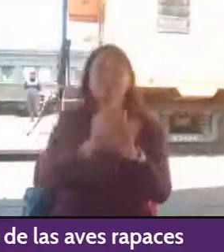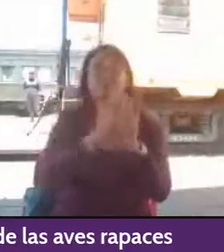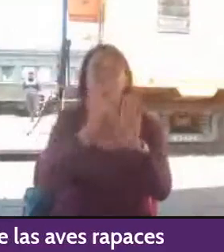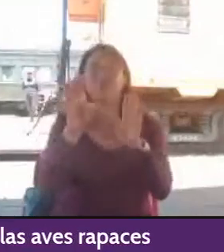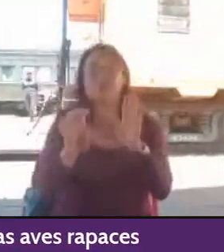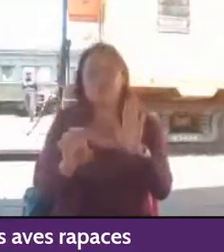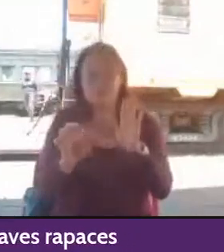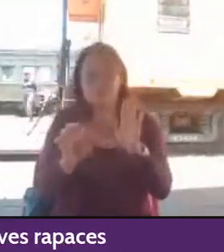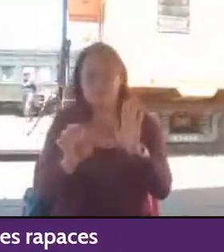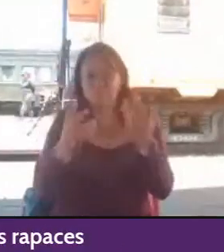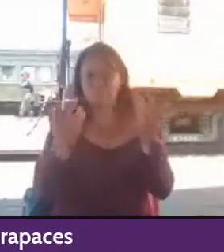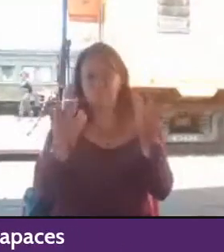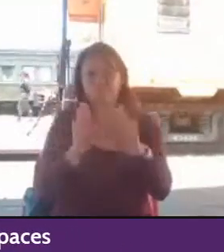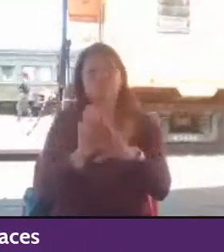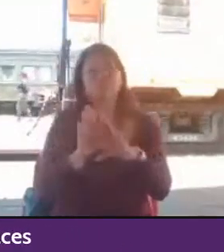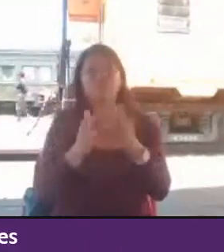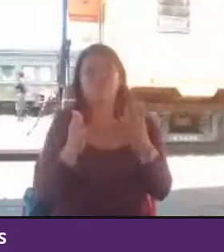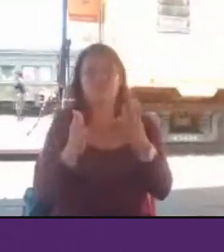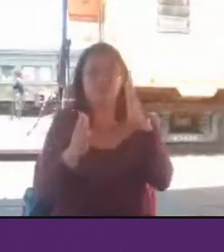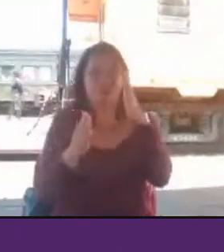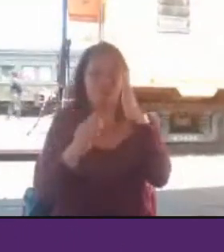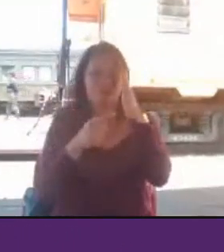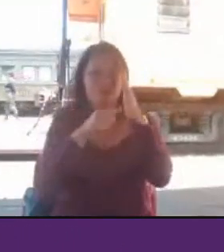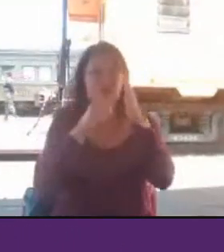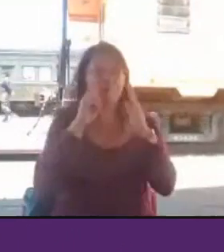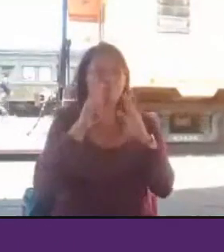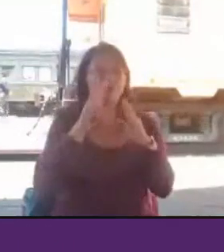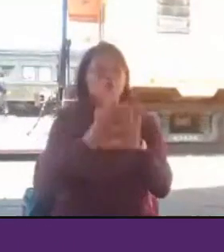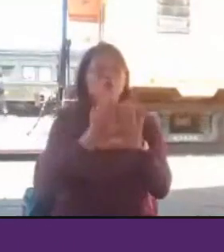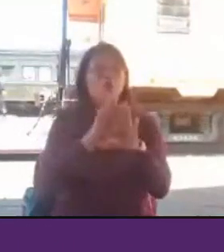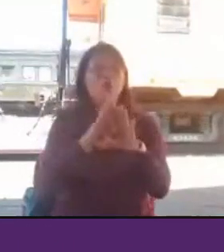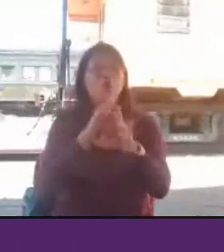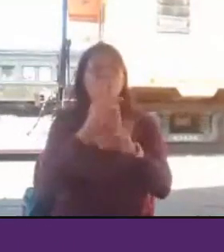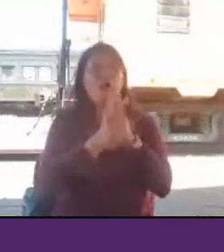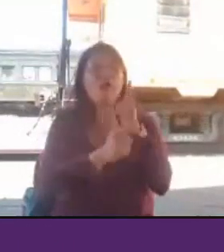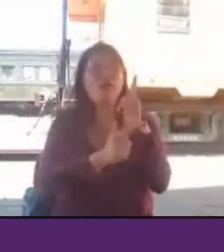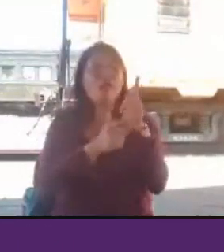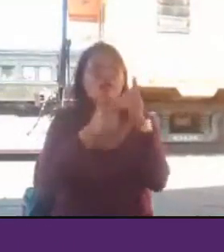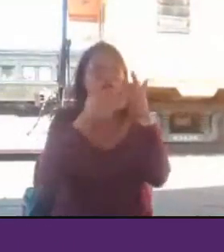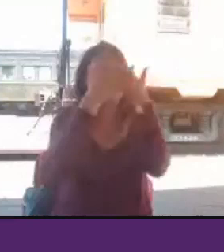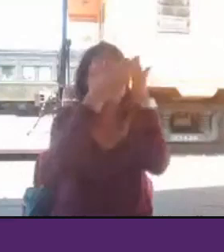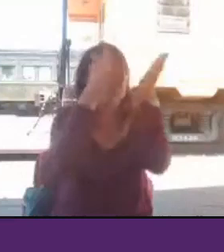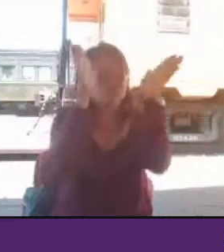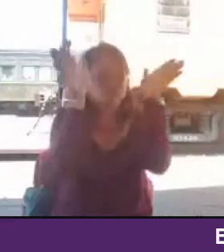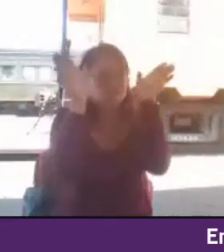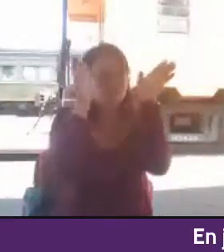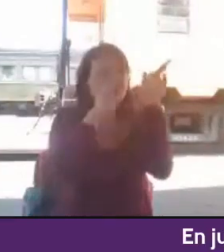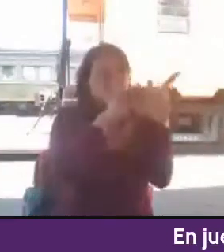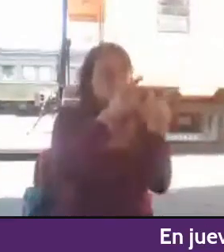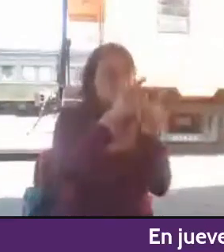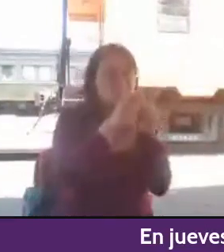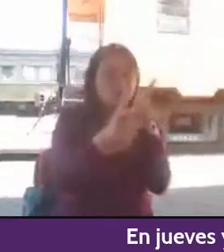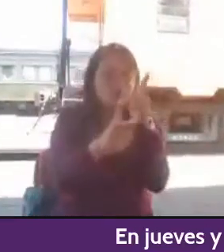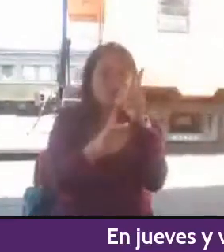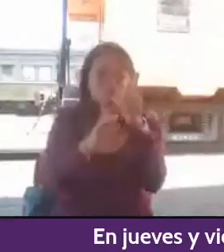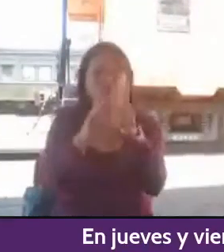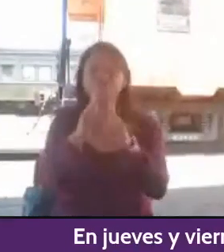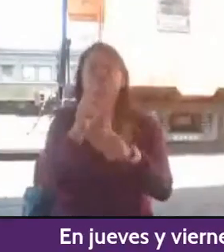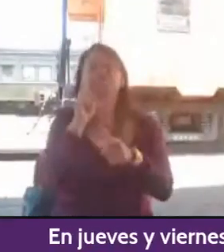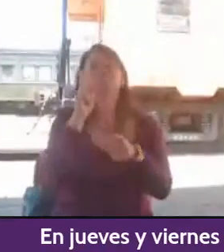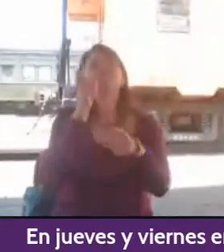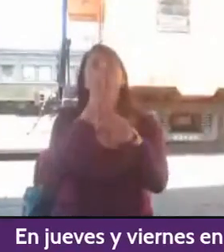Que básicamente ven todo como si fuera en cámara lenta. De hecho, cuando alguna de las rapaces diurnas va a cazar, no